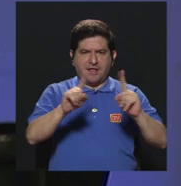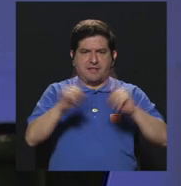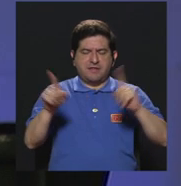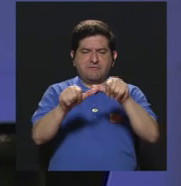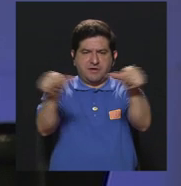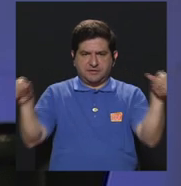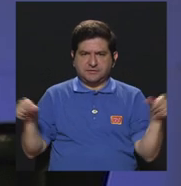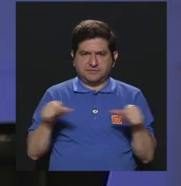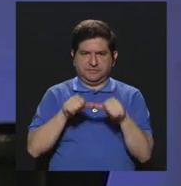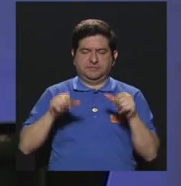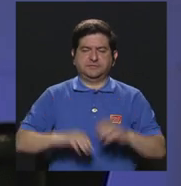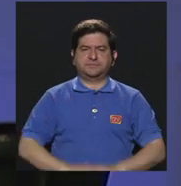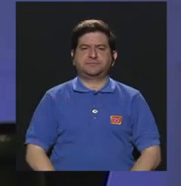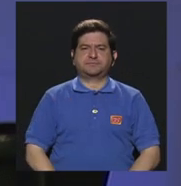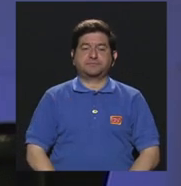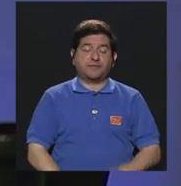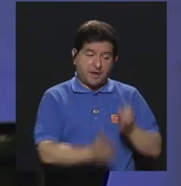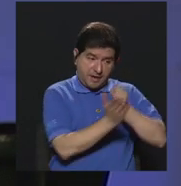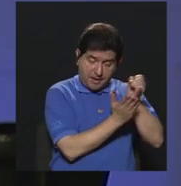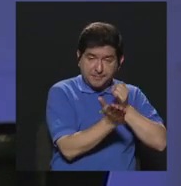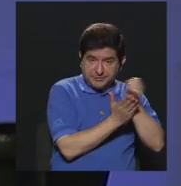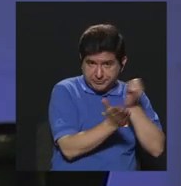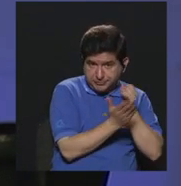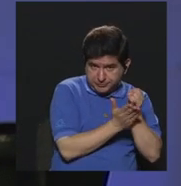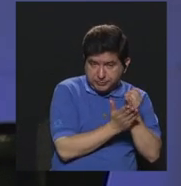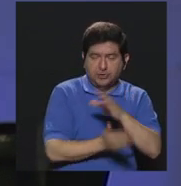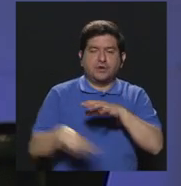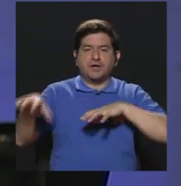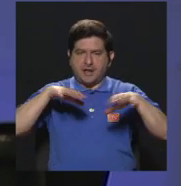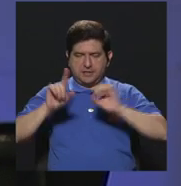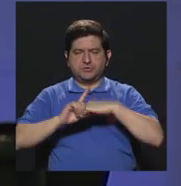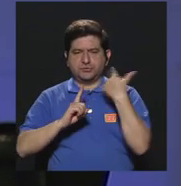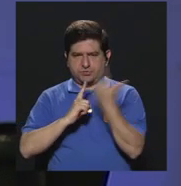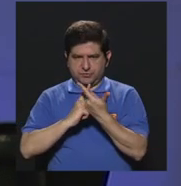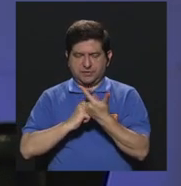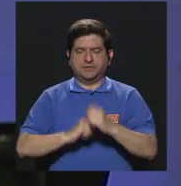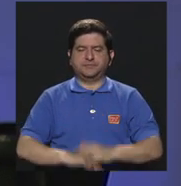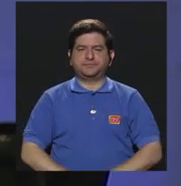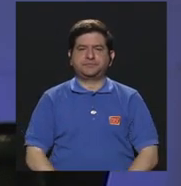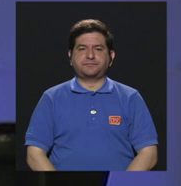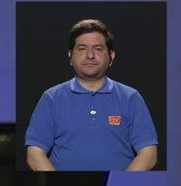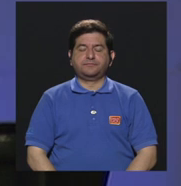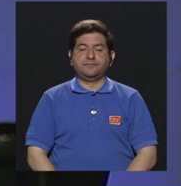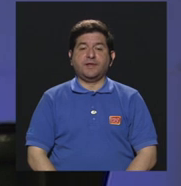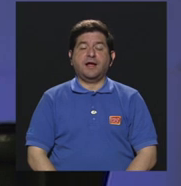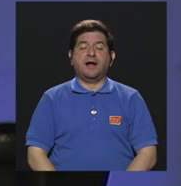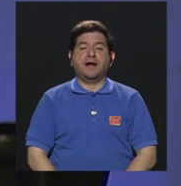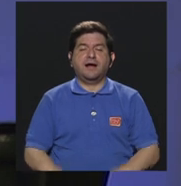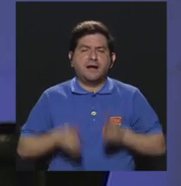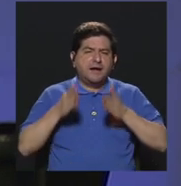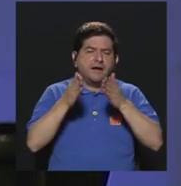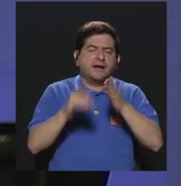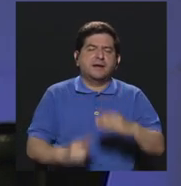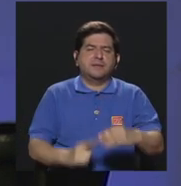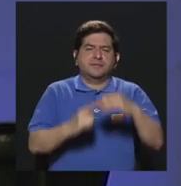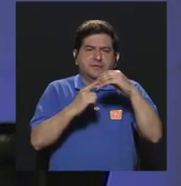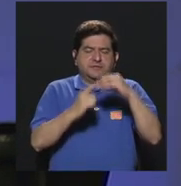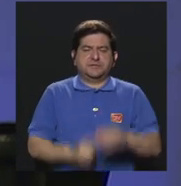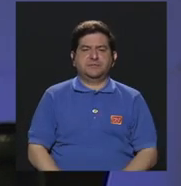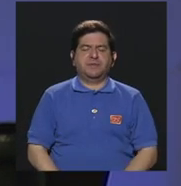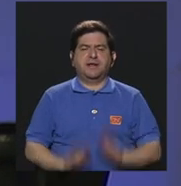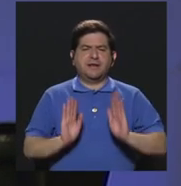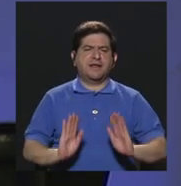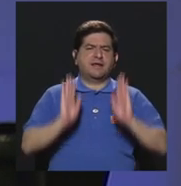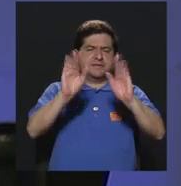diferentes disciplinas, la investigación y la acción social, teniendo como norte principal la excelencia en sus